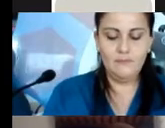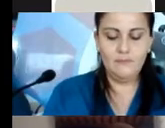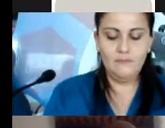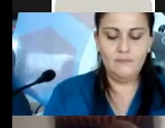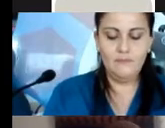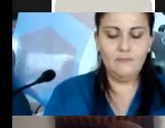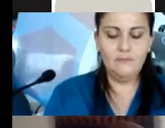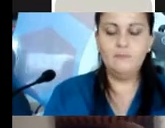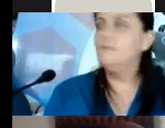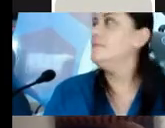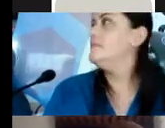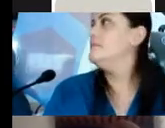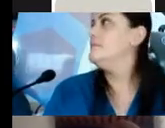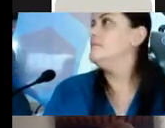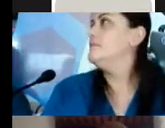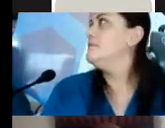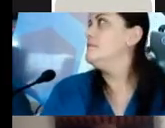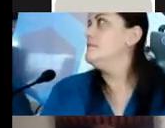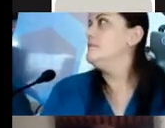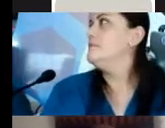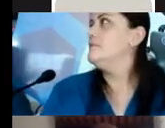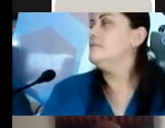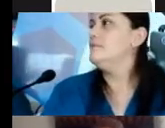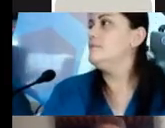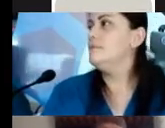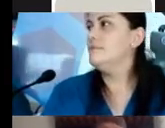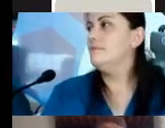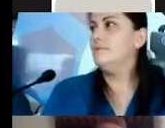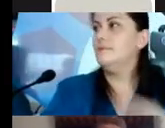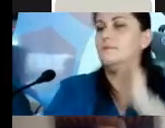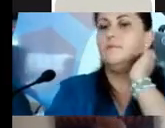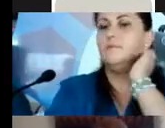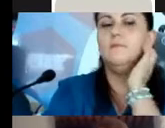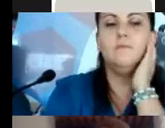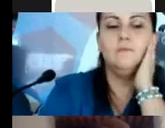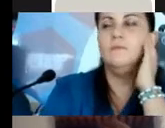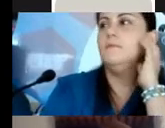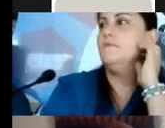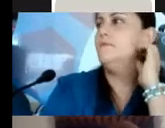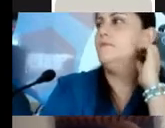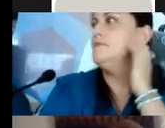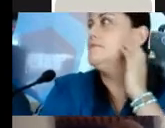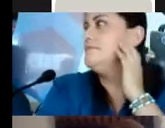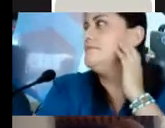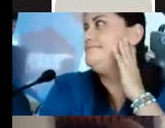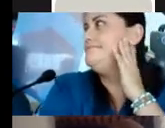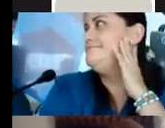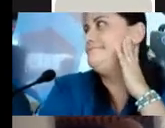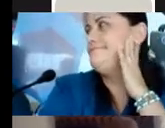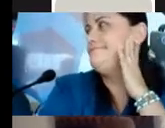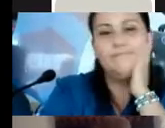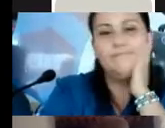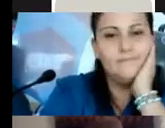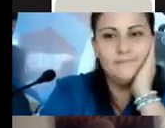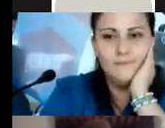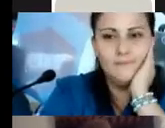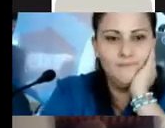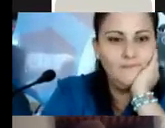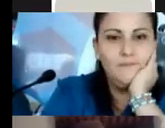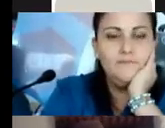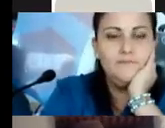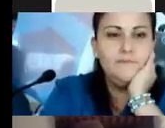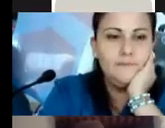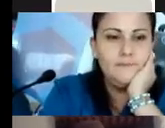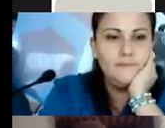de los productos, de las medidas y de la posición de todos los aditamentos. Así